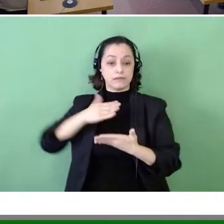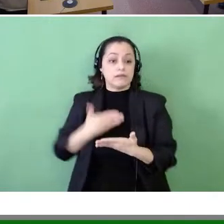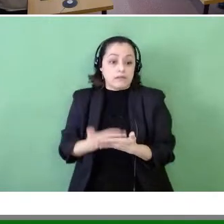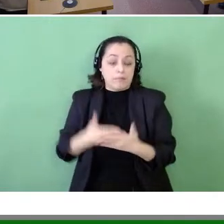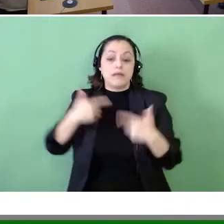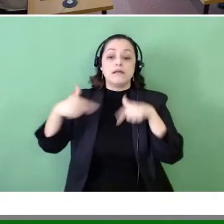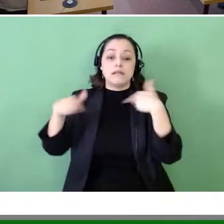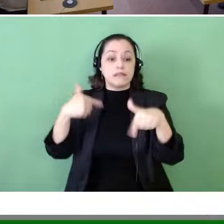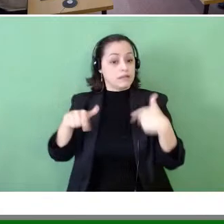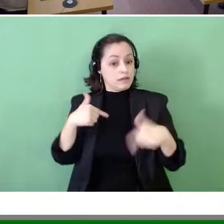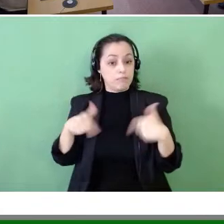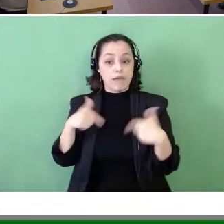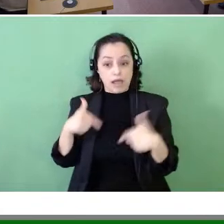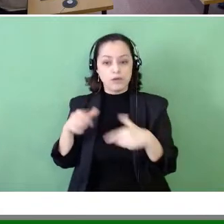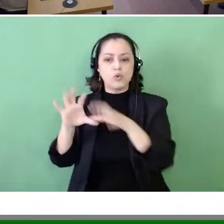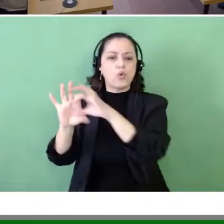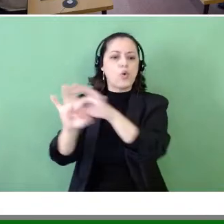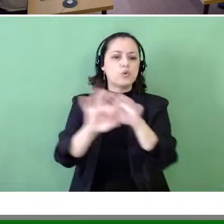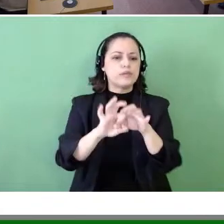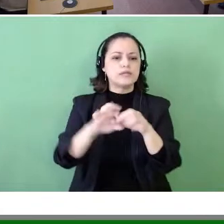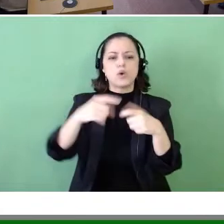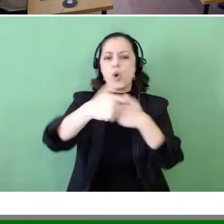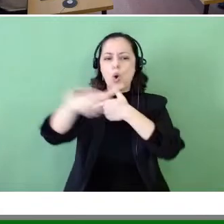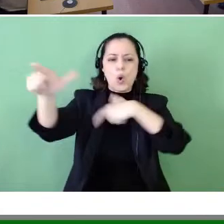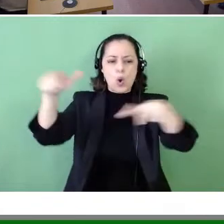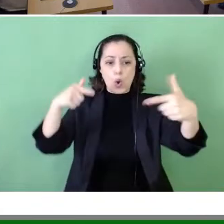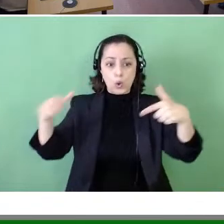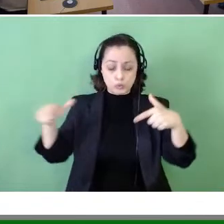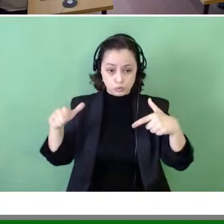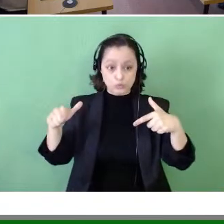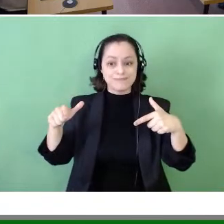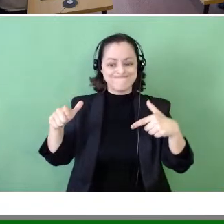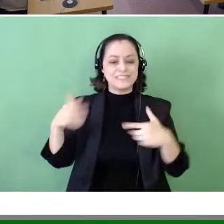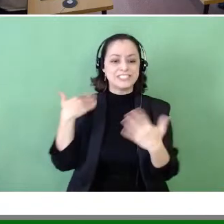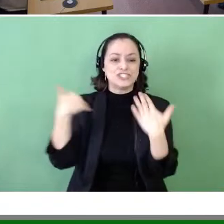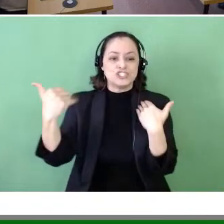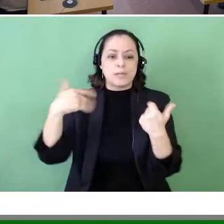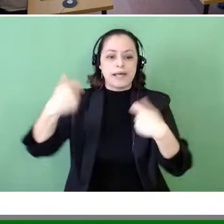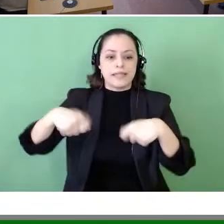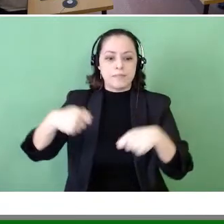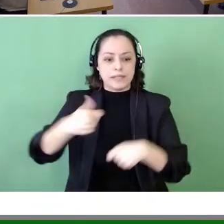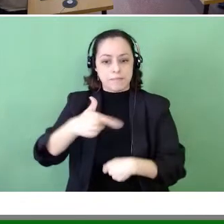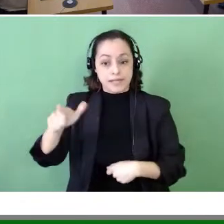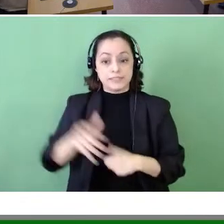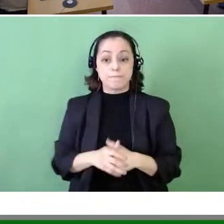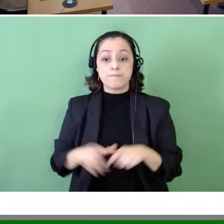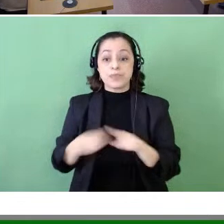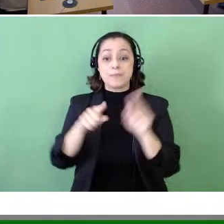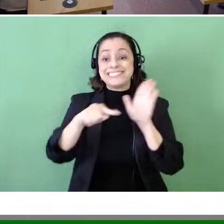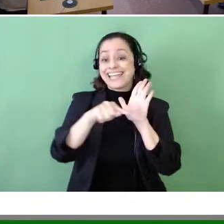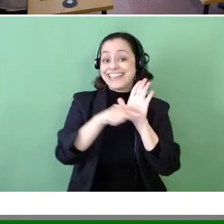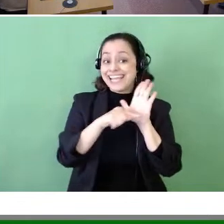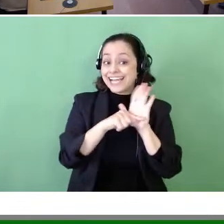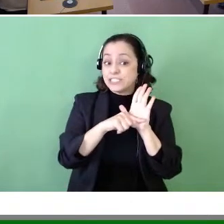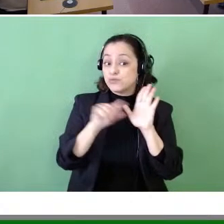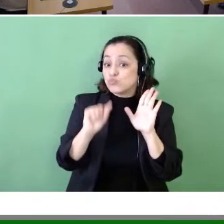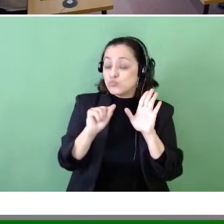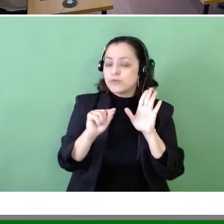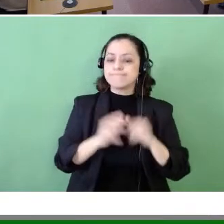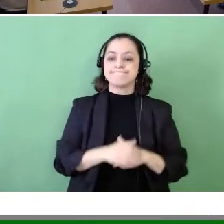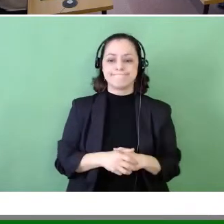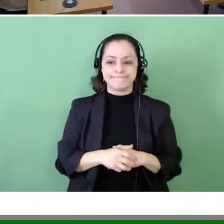actuar en muchos contextos distintos. Y como negativo del mercado es la falta de valor,